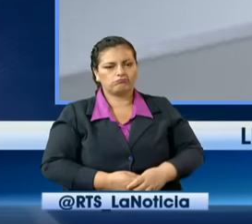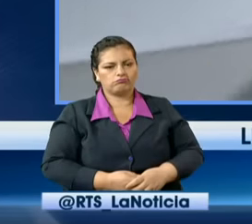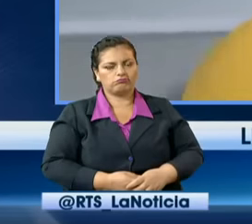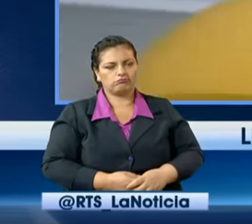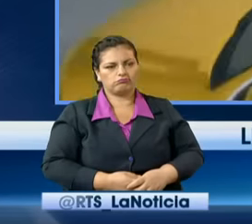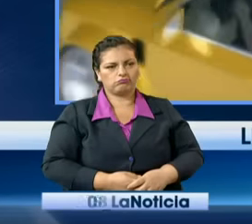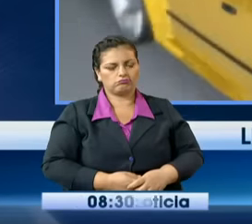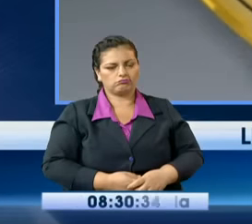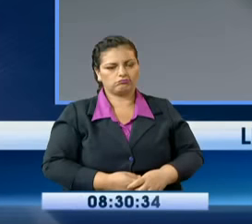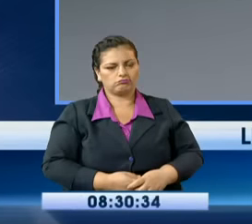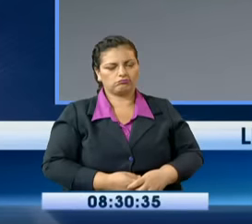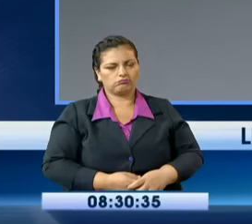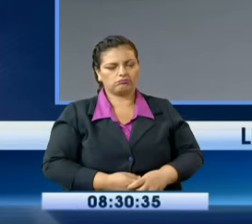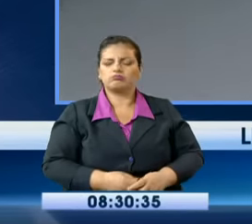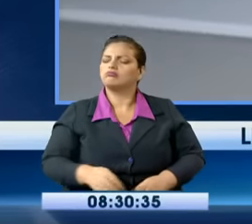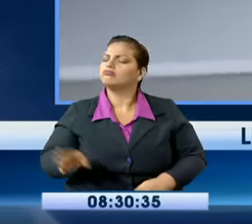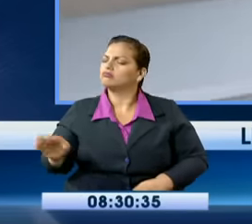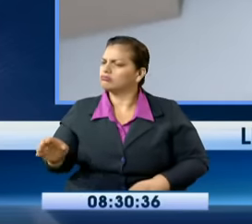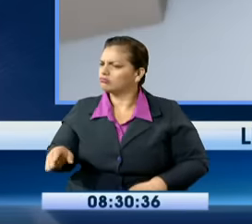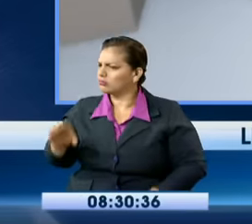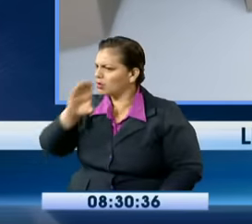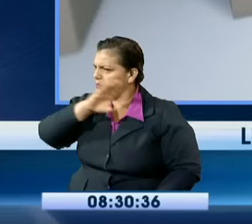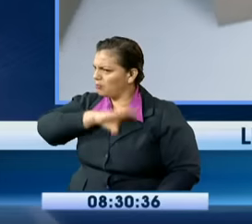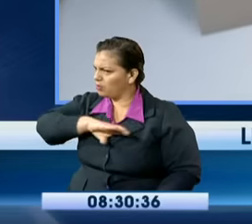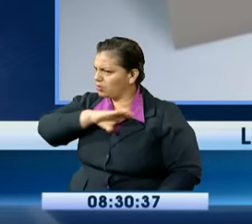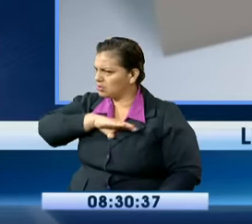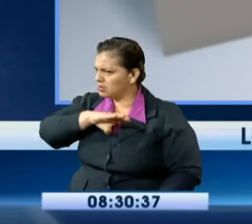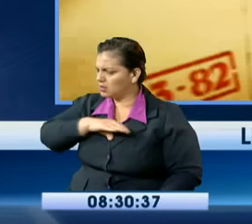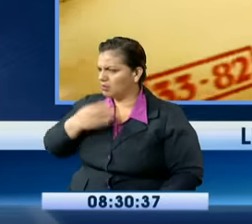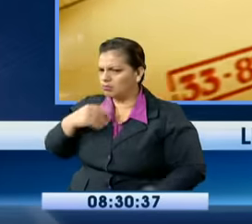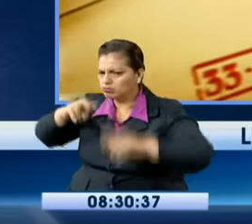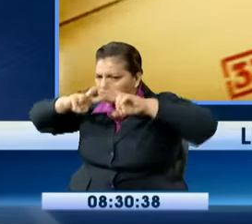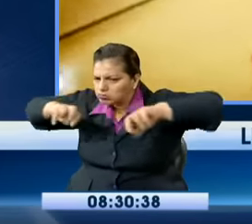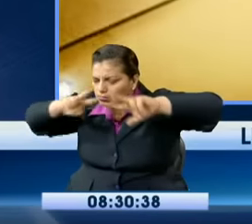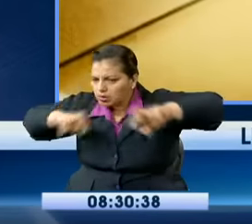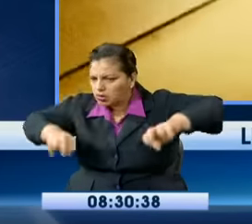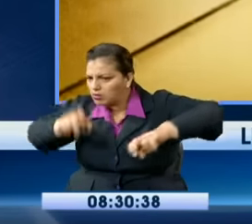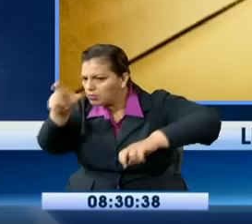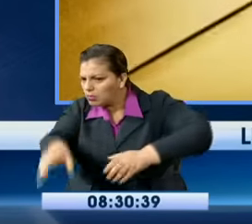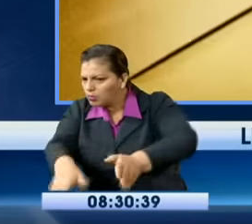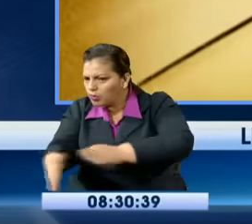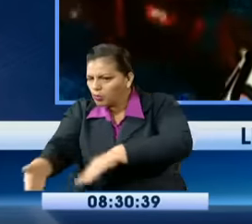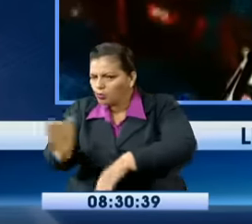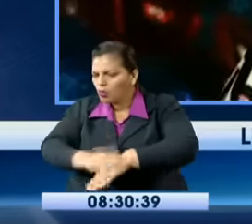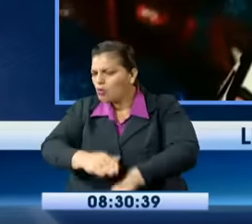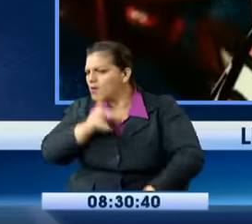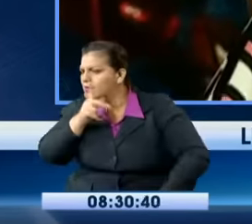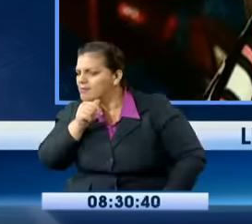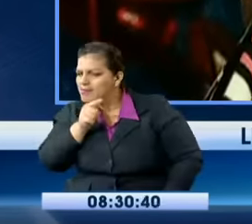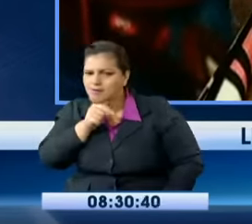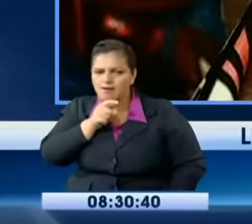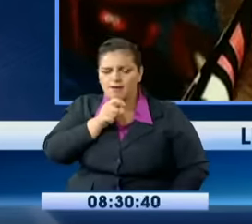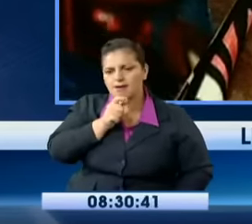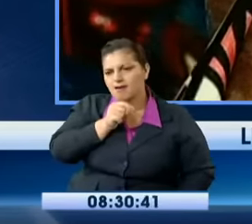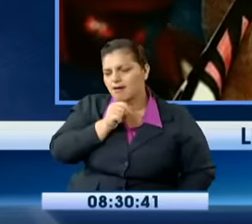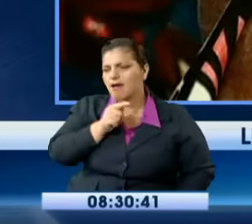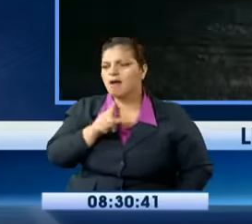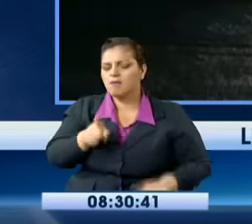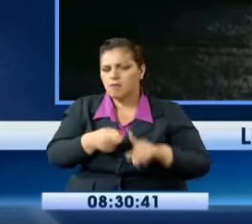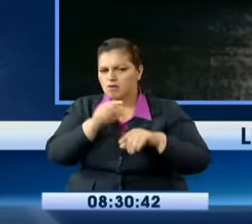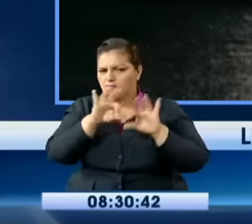Entonces, por experiencia, siempre la policía busca primero dentro del entorno familiar, ¿no? Bueno, o sea, la investigación determina eso. De acuerdo, es en base